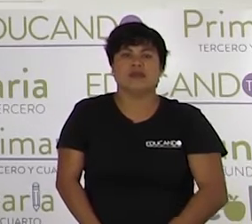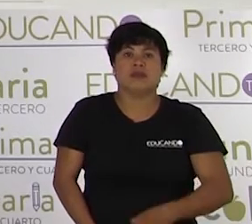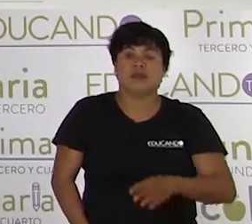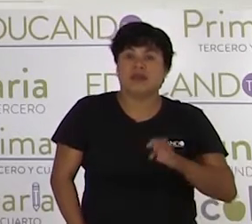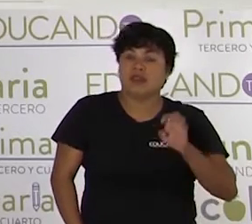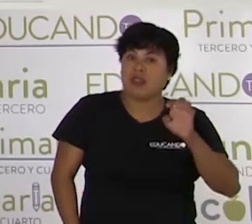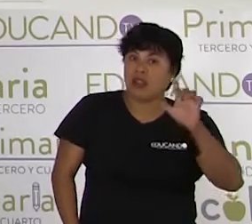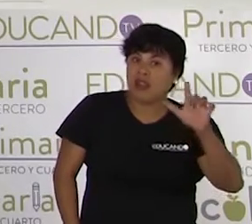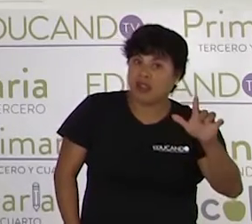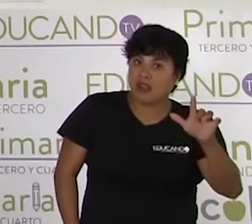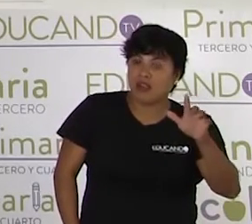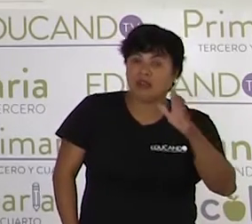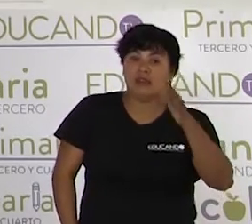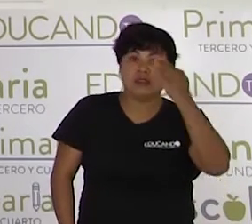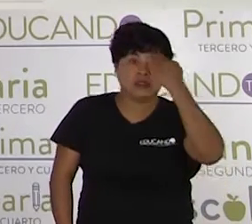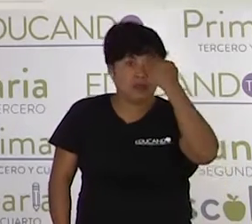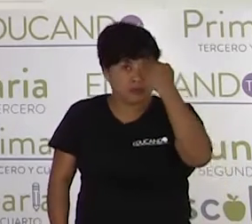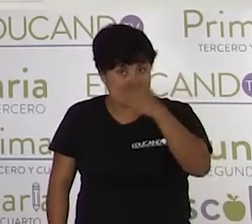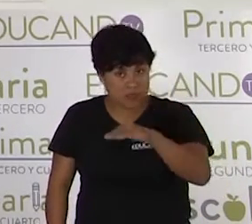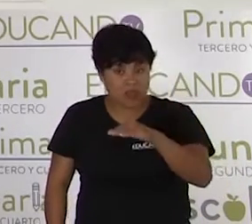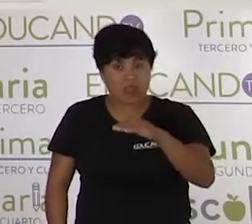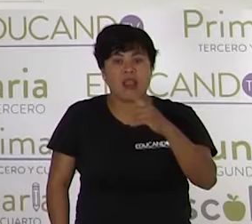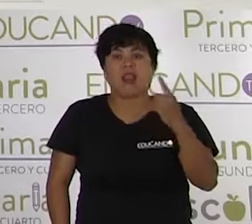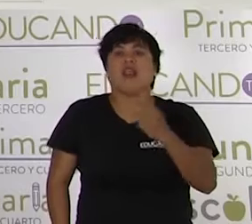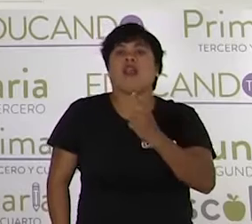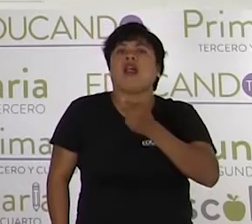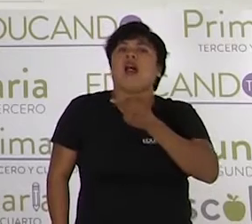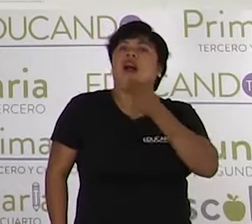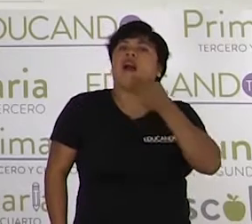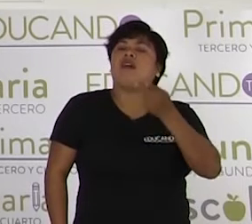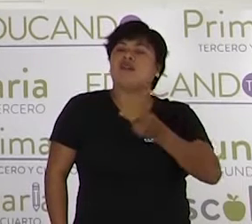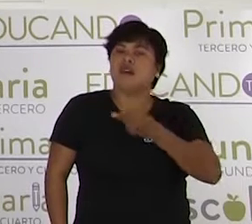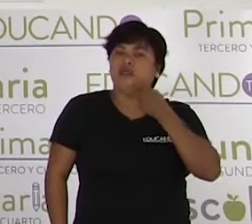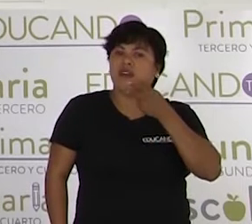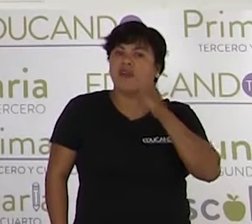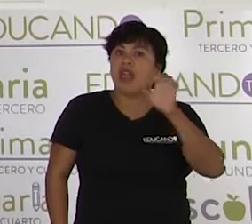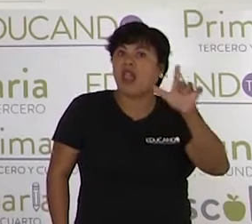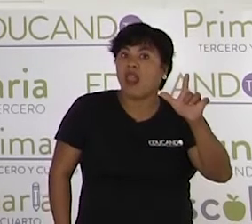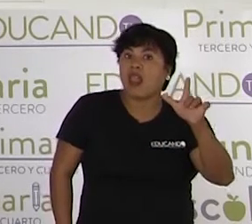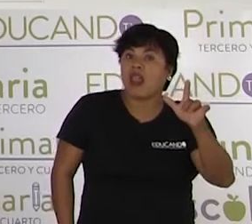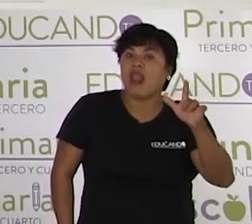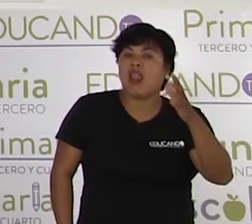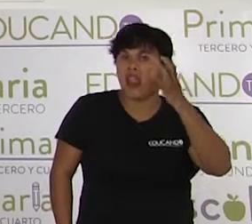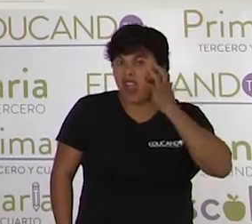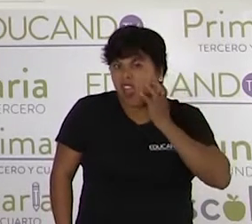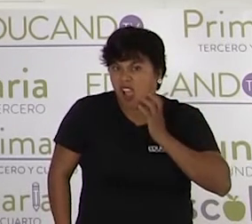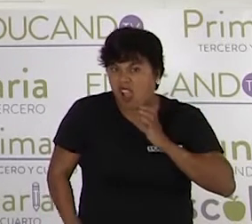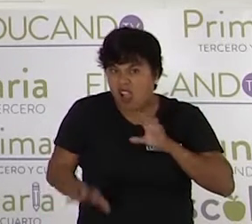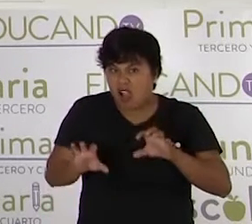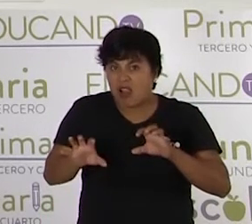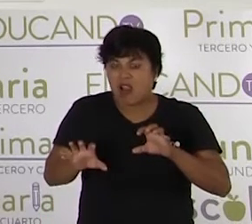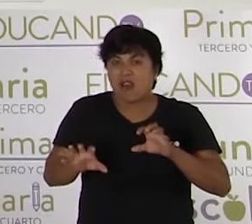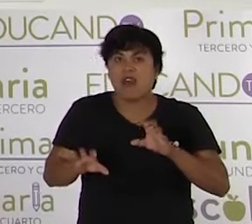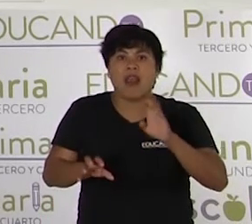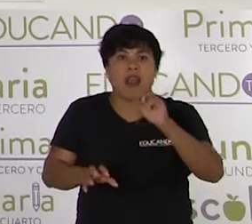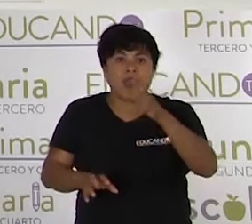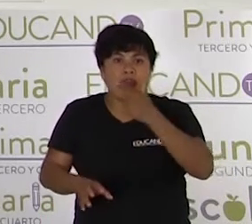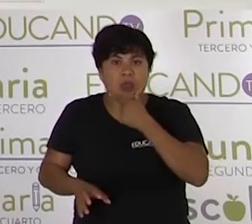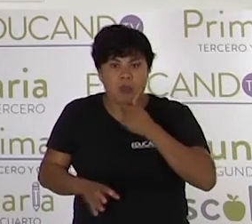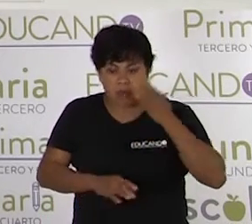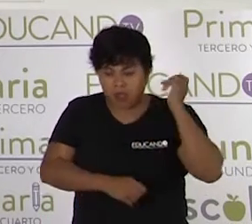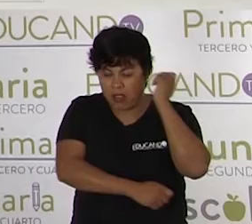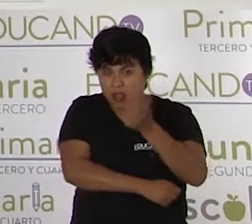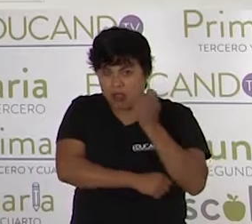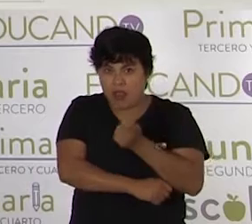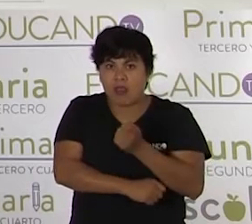Él sabía de lo que hablaba. ¿El qué? ¿El león? ¿El cazador?